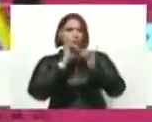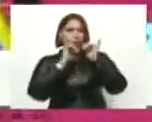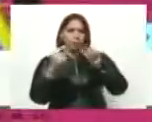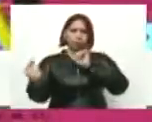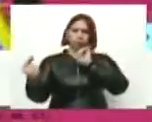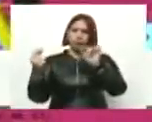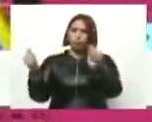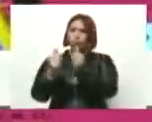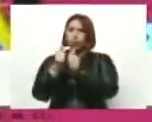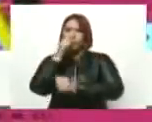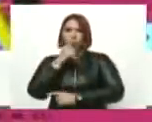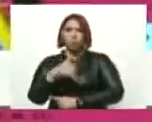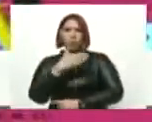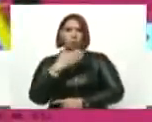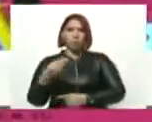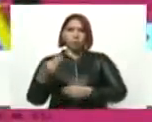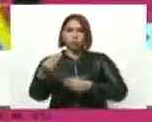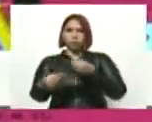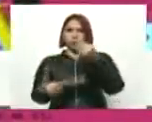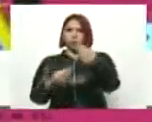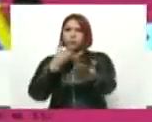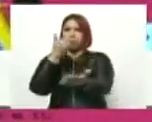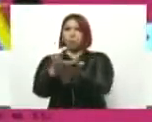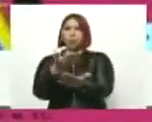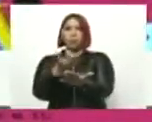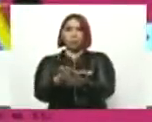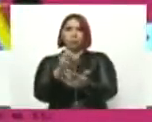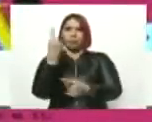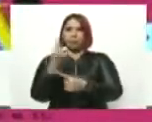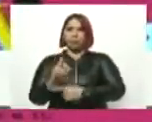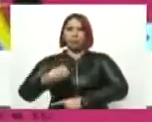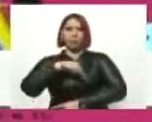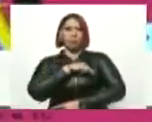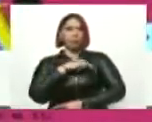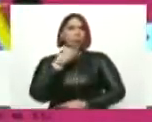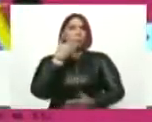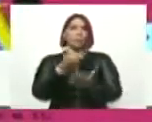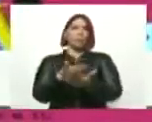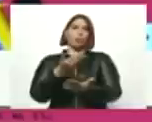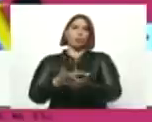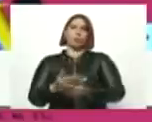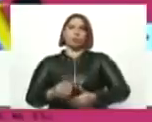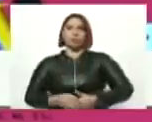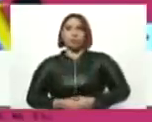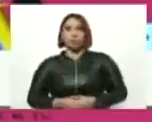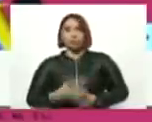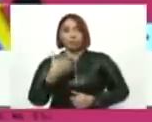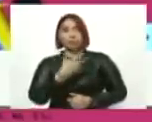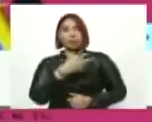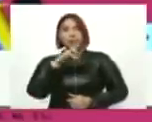con ellos y a traer propuestas para acá. Nuestras propuestas. De las